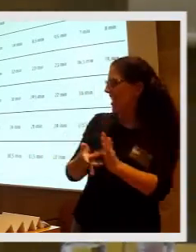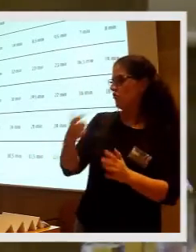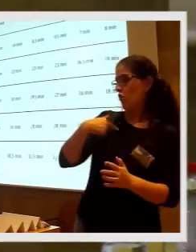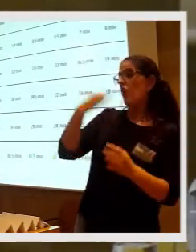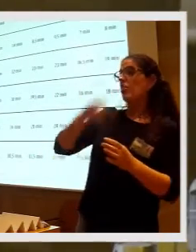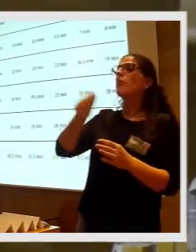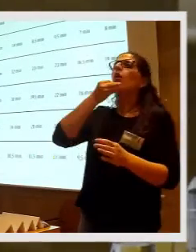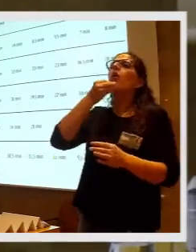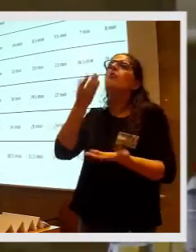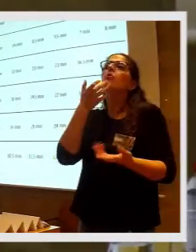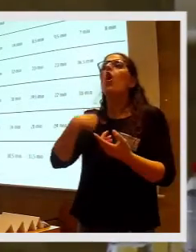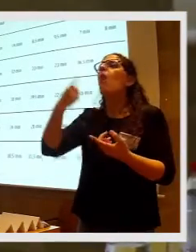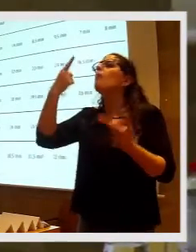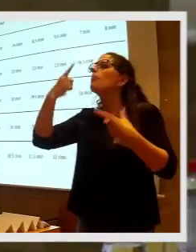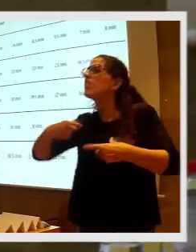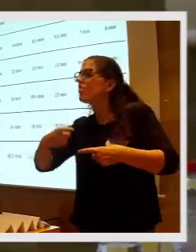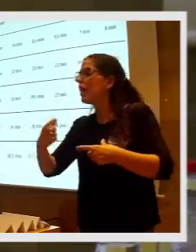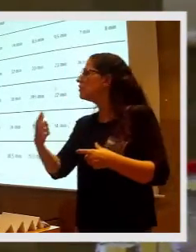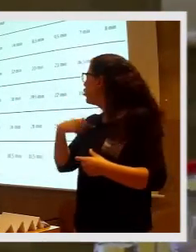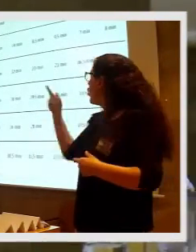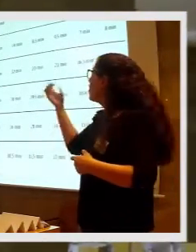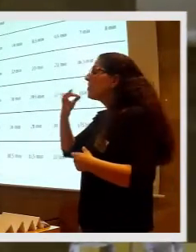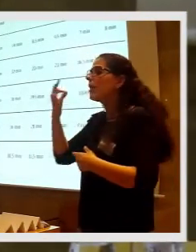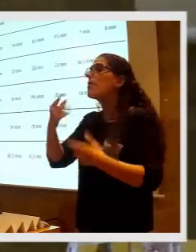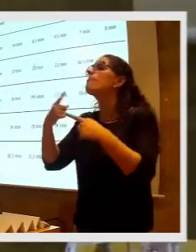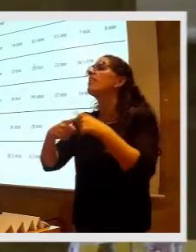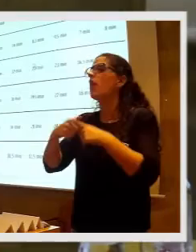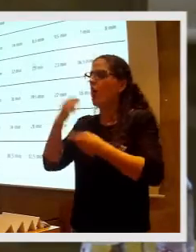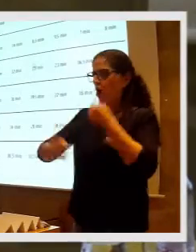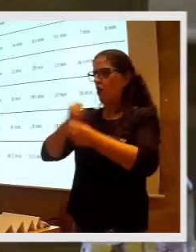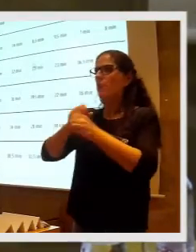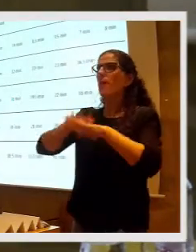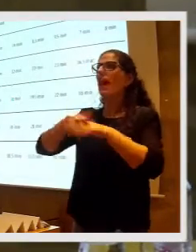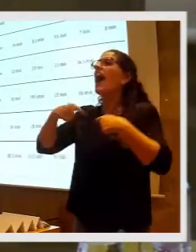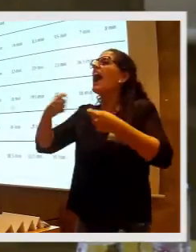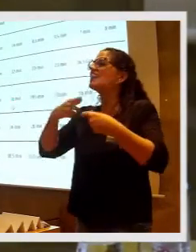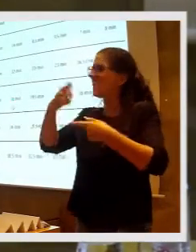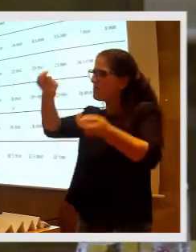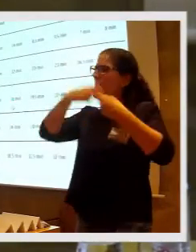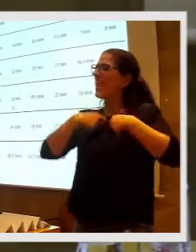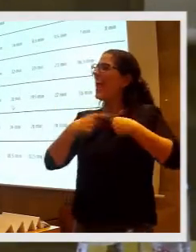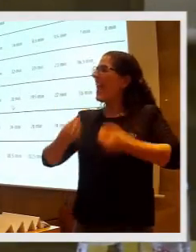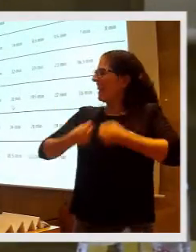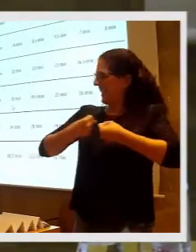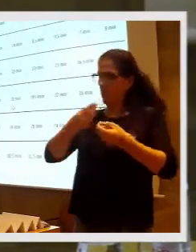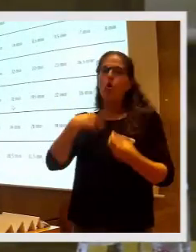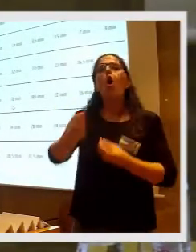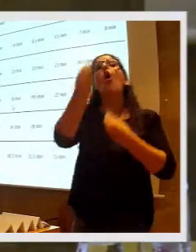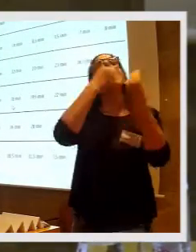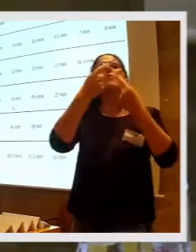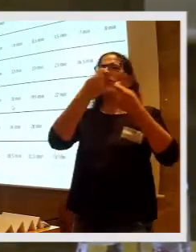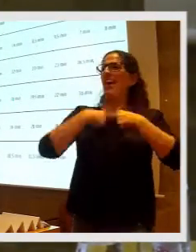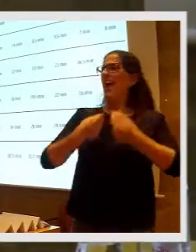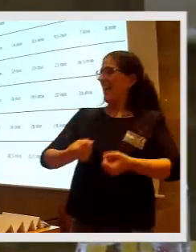solo trocito de pizza, fijaros, tendríamos que estar corriendo casi media hora para poder quemar estas calorías pequeñas que